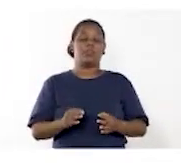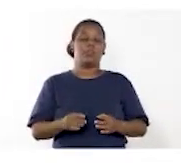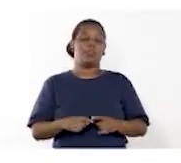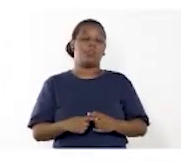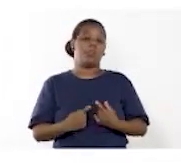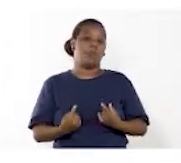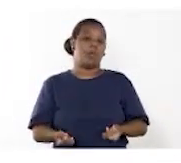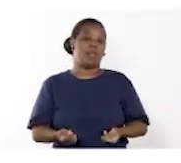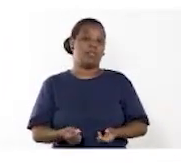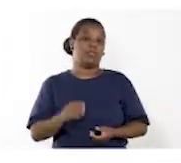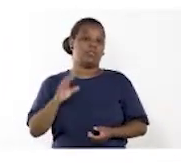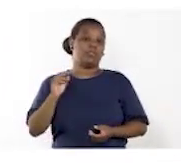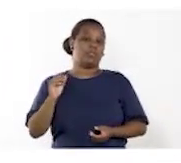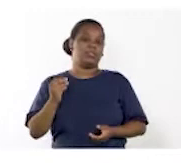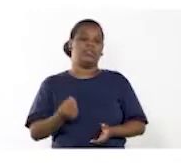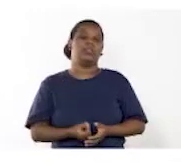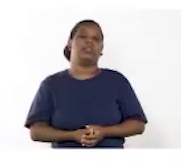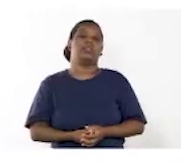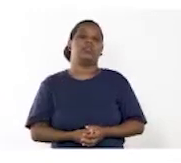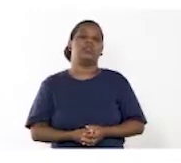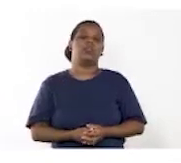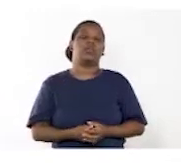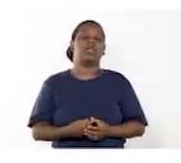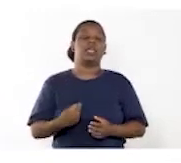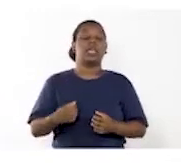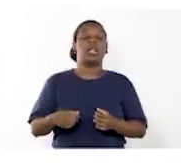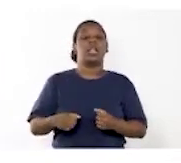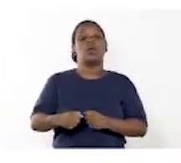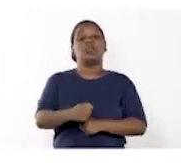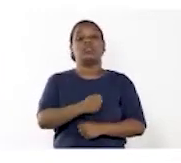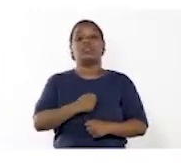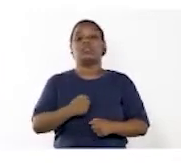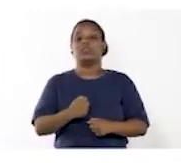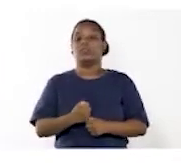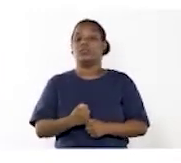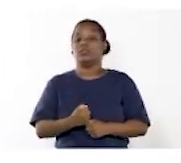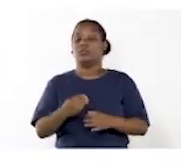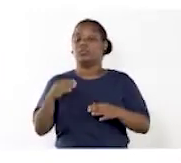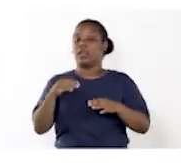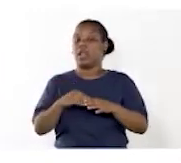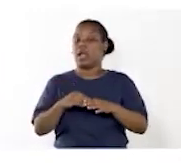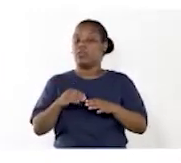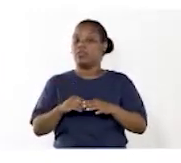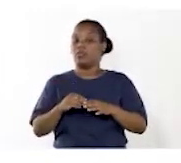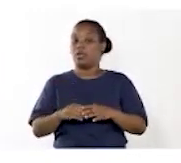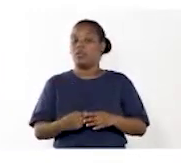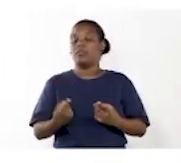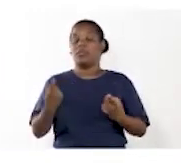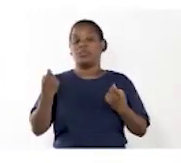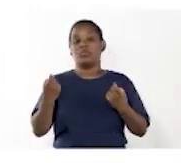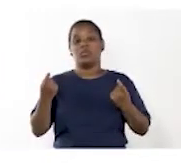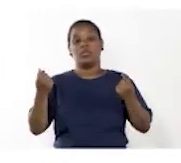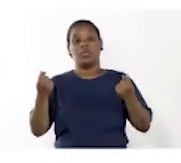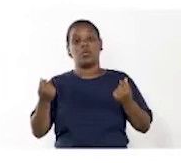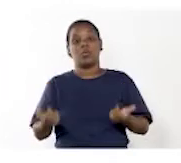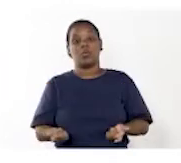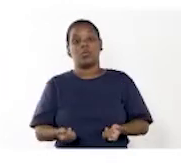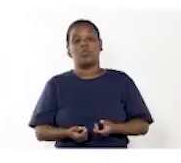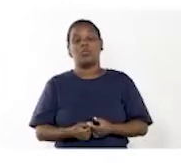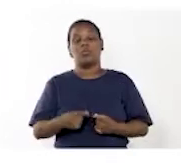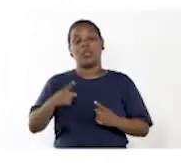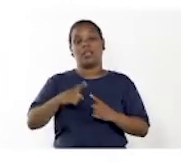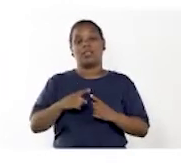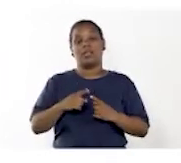decimos que el uso racional de esos recursos es una de las tareas de la